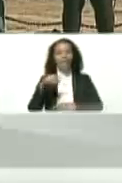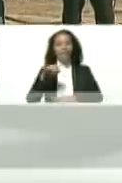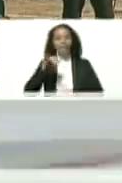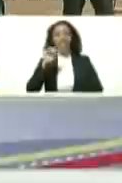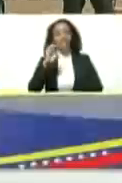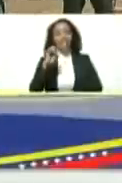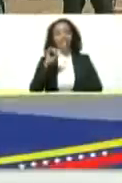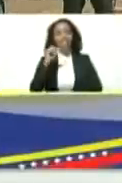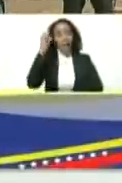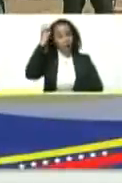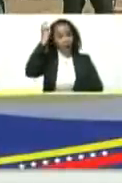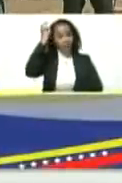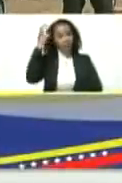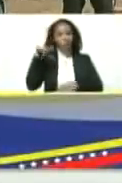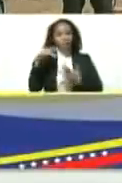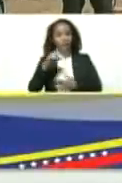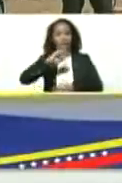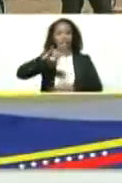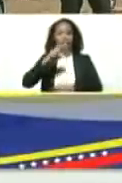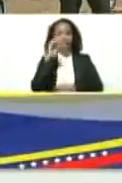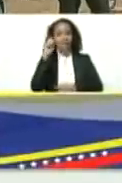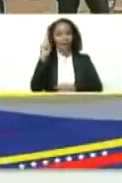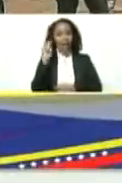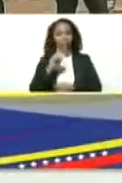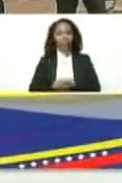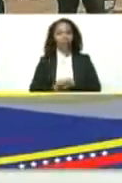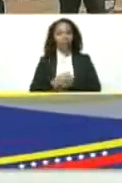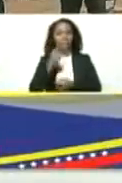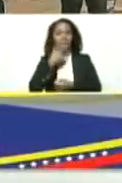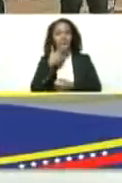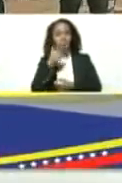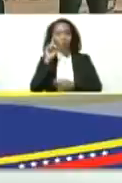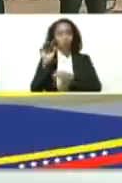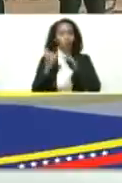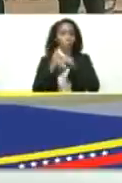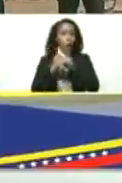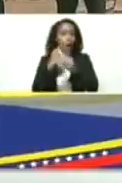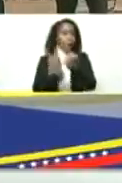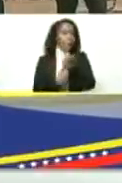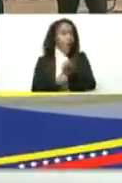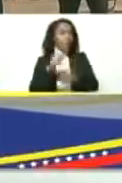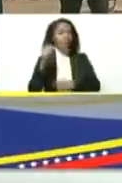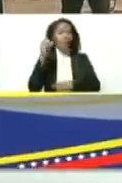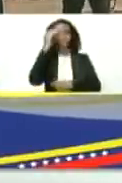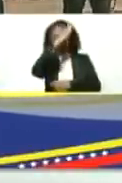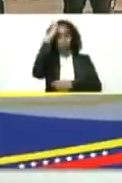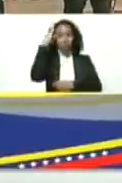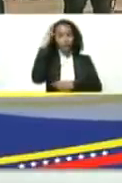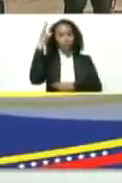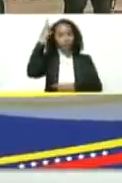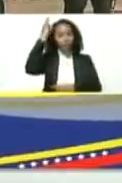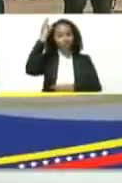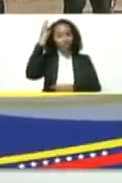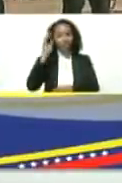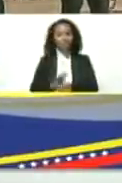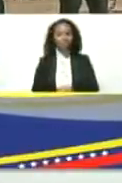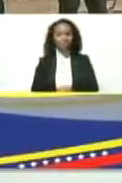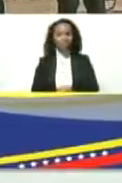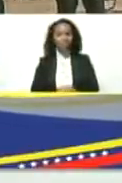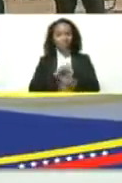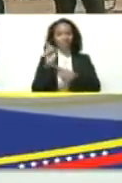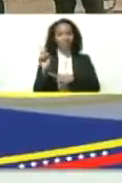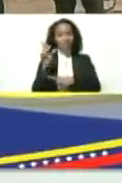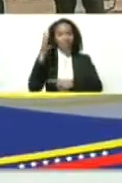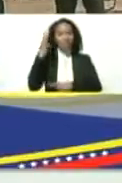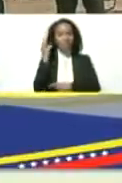que Jessica Bello. Si fuera Jessica Bello, sería hermana de Diosdado Cabello. Esta es